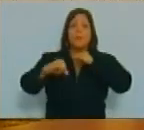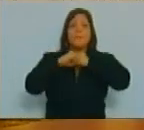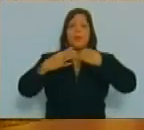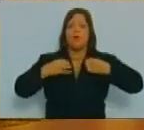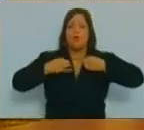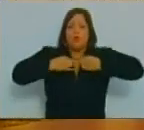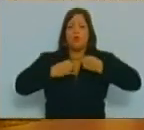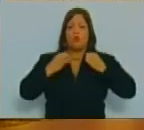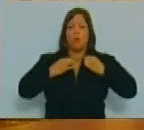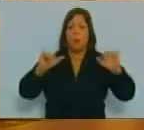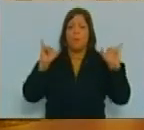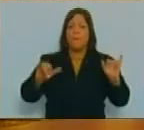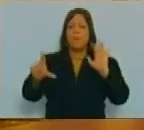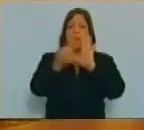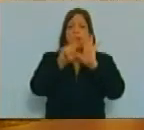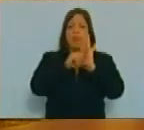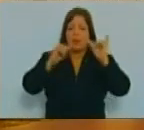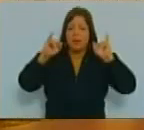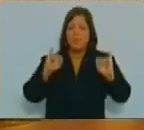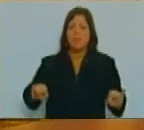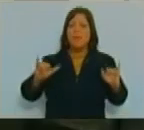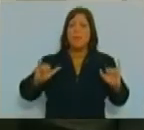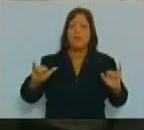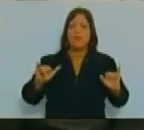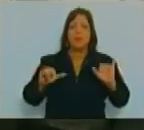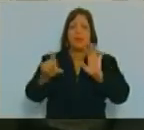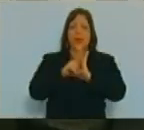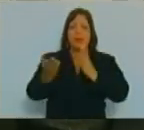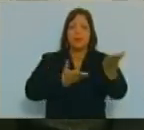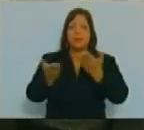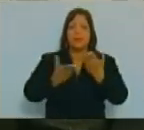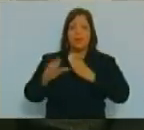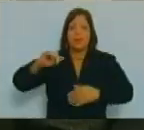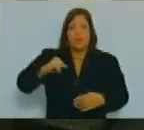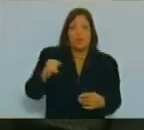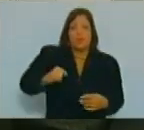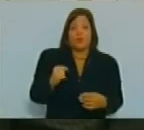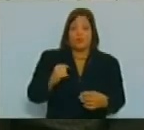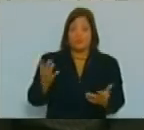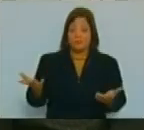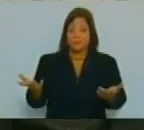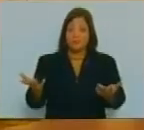con la misma ley en la creación de la ley orgánica del servicio de policía